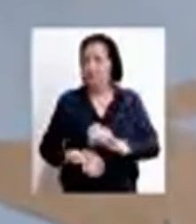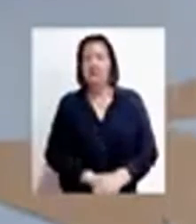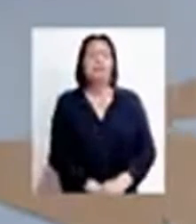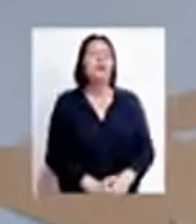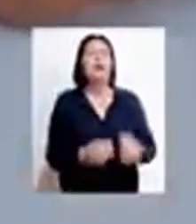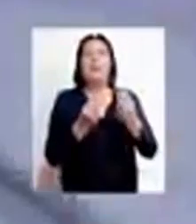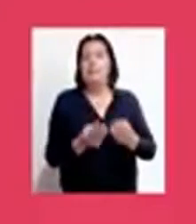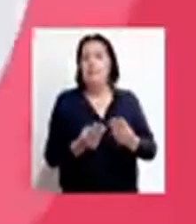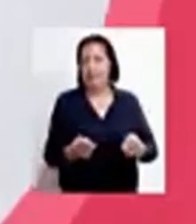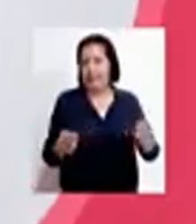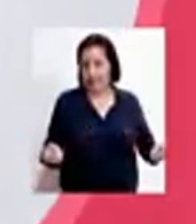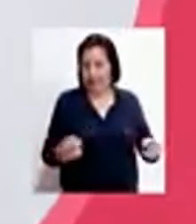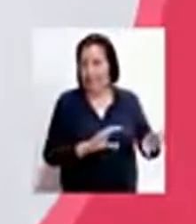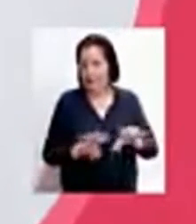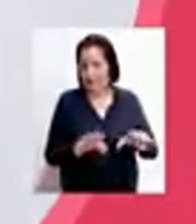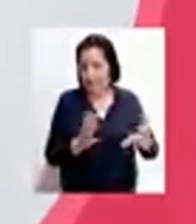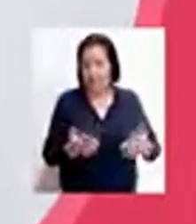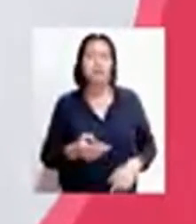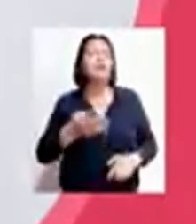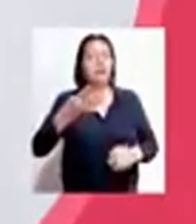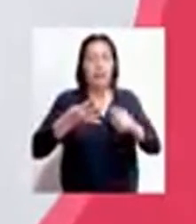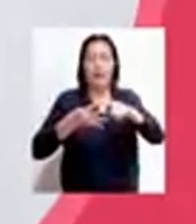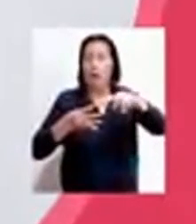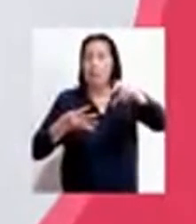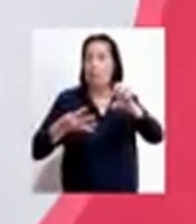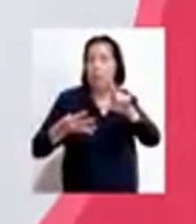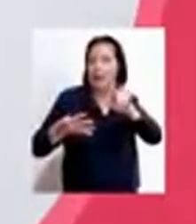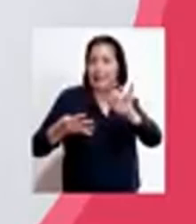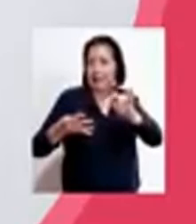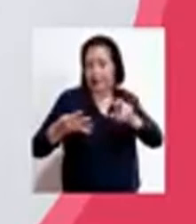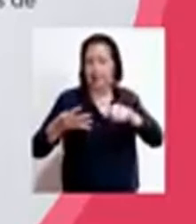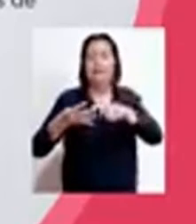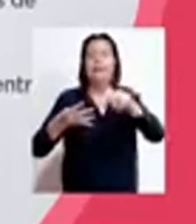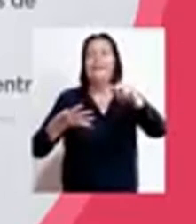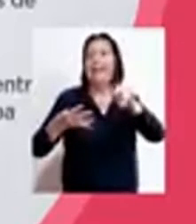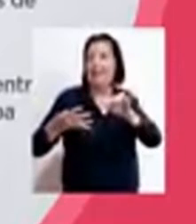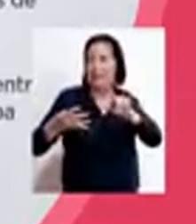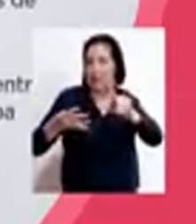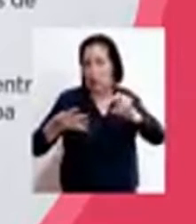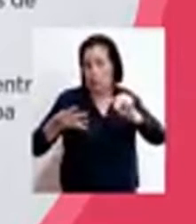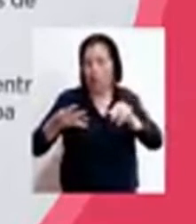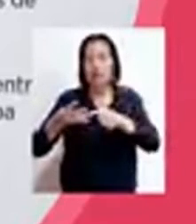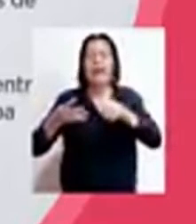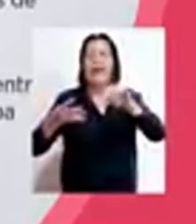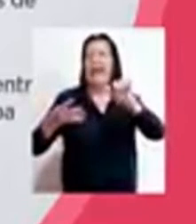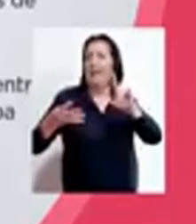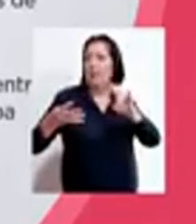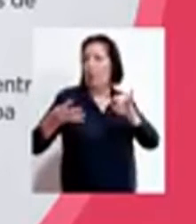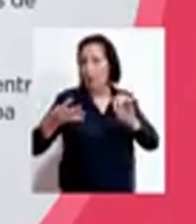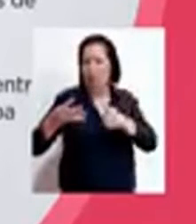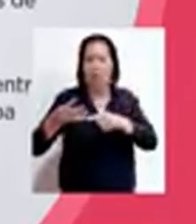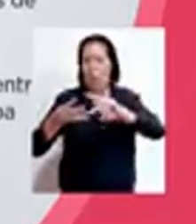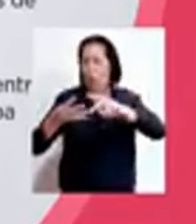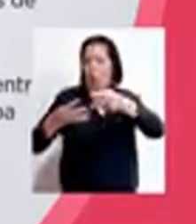es rígida. El material puede ser poliéster, nylon, algodón o cualquier mezcla entre